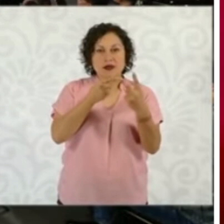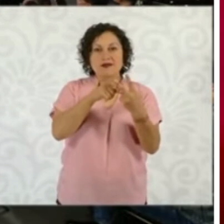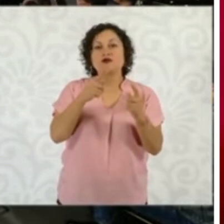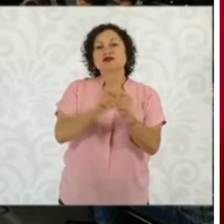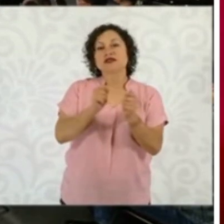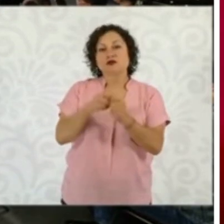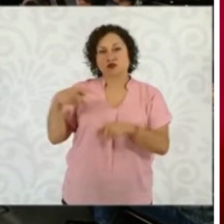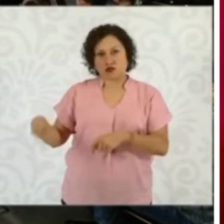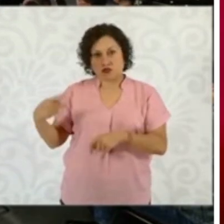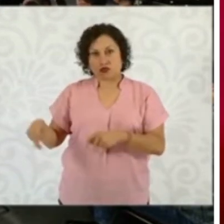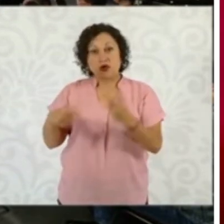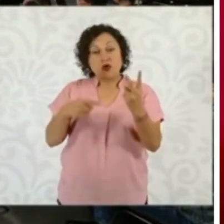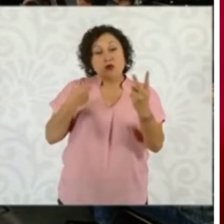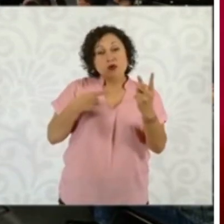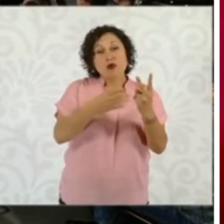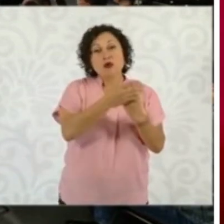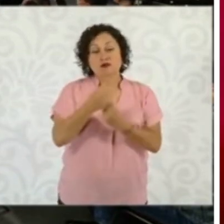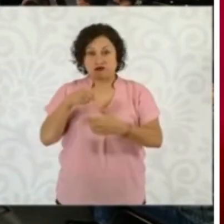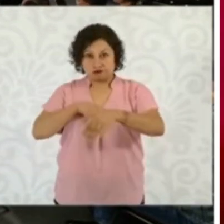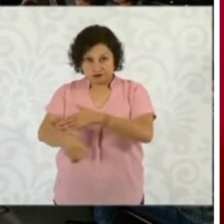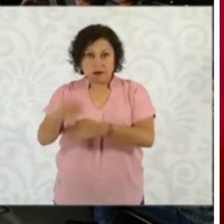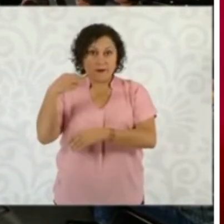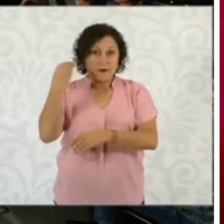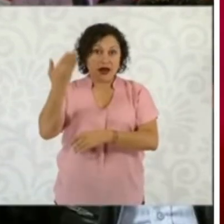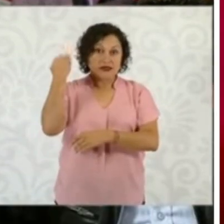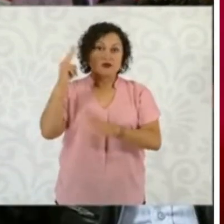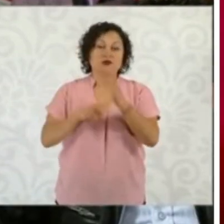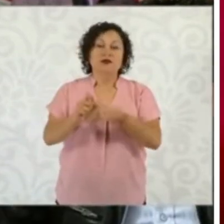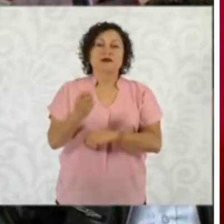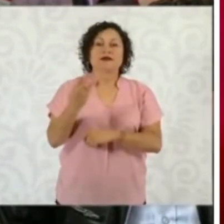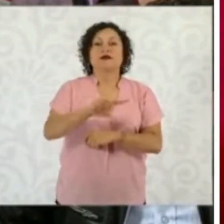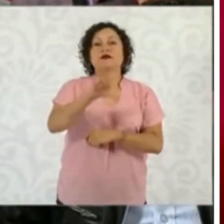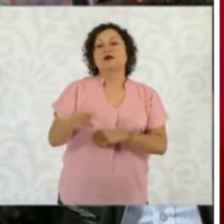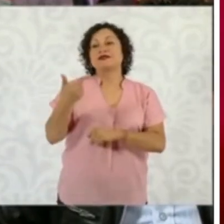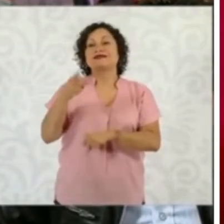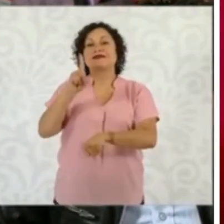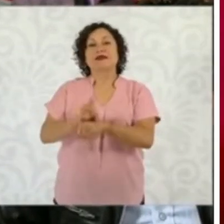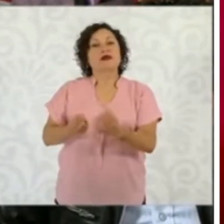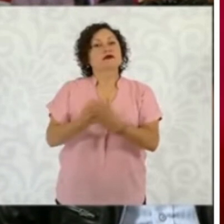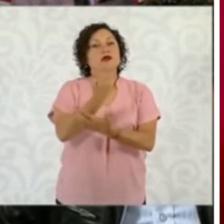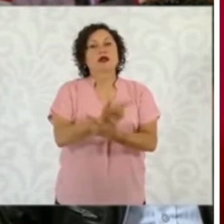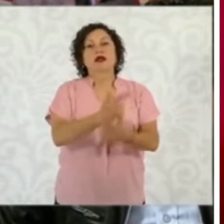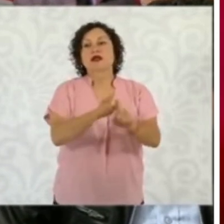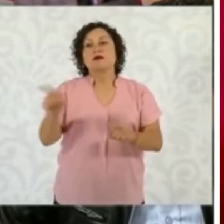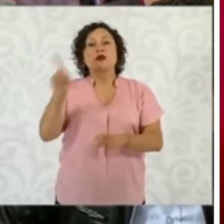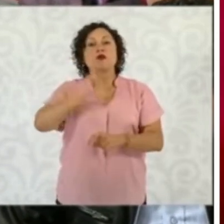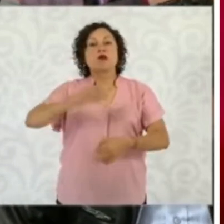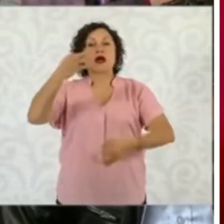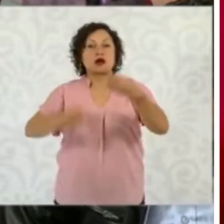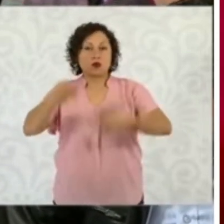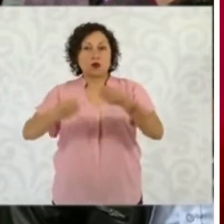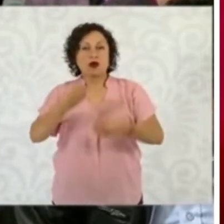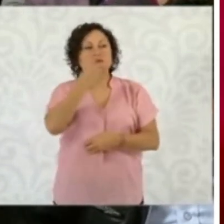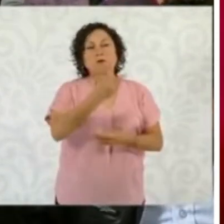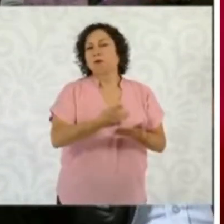menores, y quienes fueron detenidos en marzo de 2023, pero liberados 7 días después, cuando una jueza local determinó no vincularlos a proceso. En